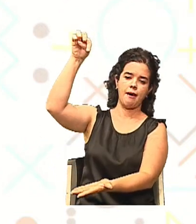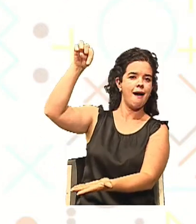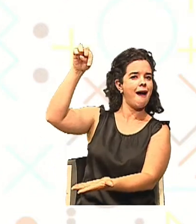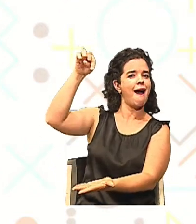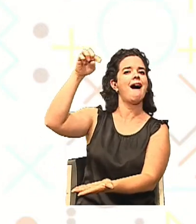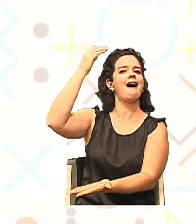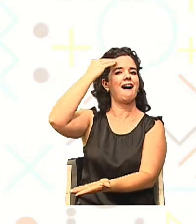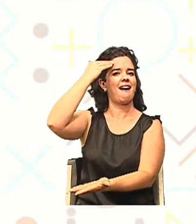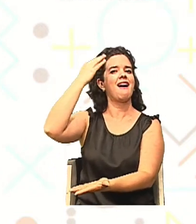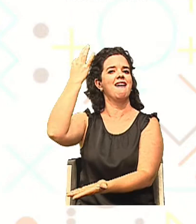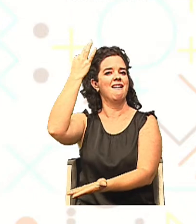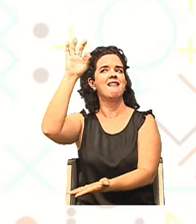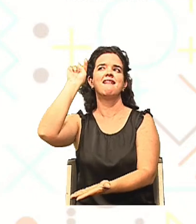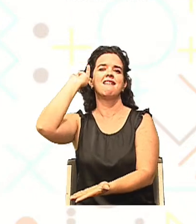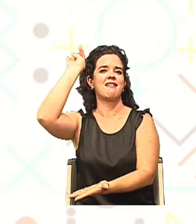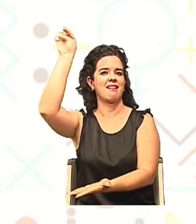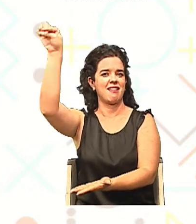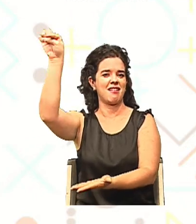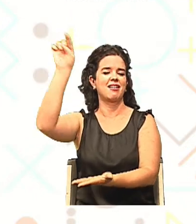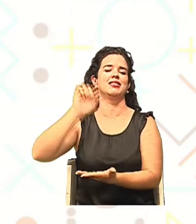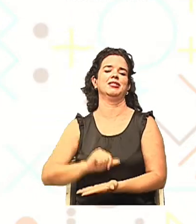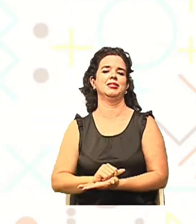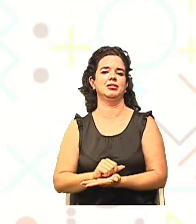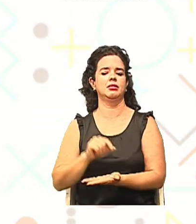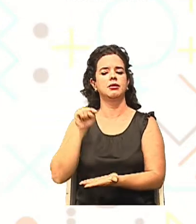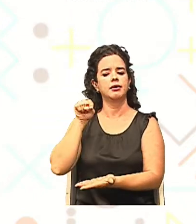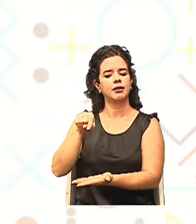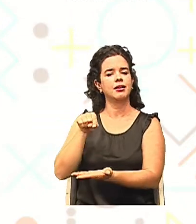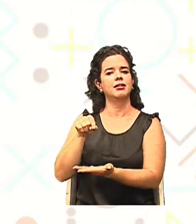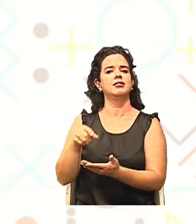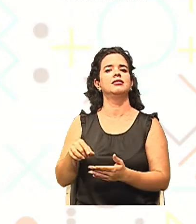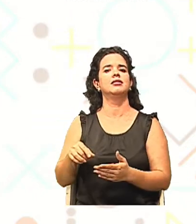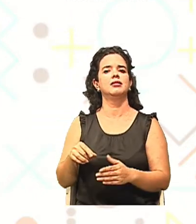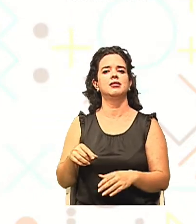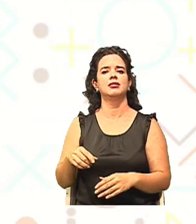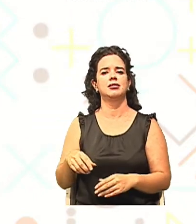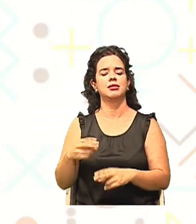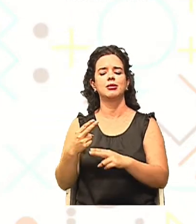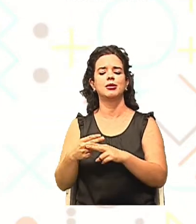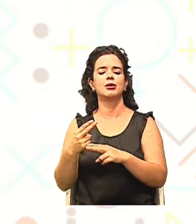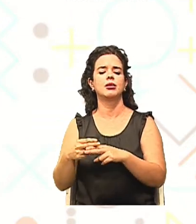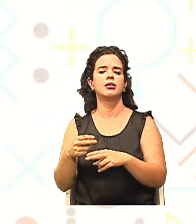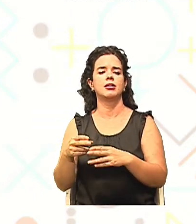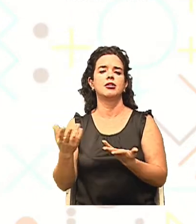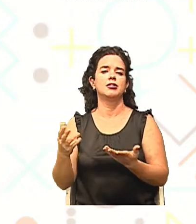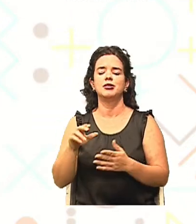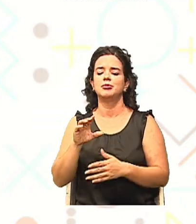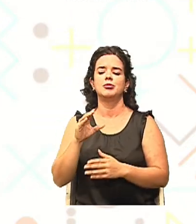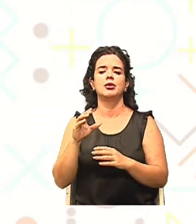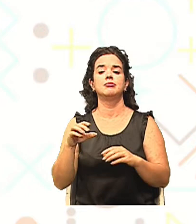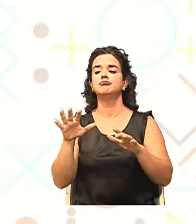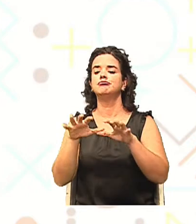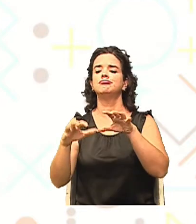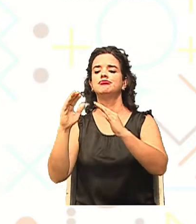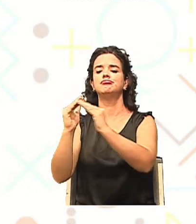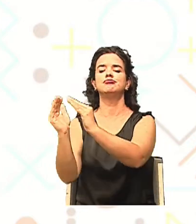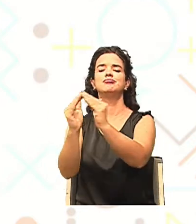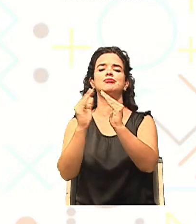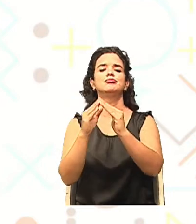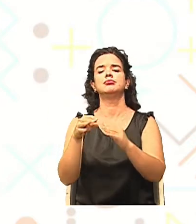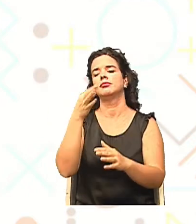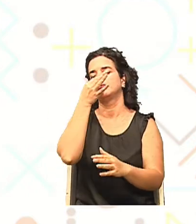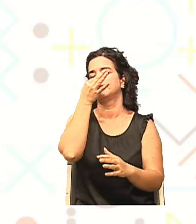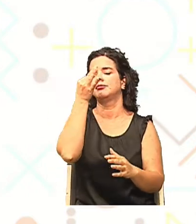ciudad de París y que esta ciudad es llamada como la ciudad del amor. Qué lindo, ¿verdad? También